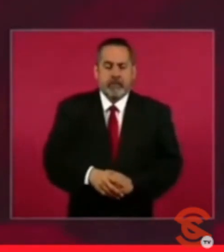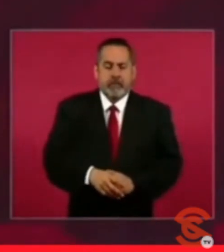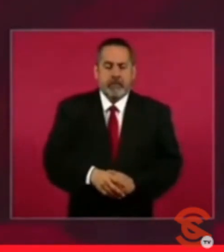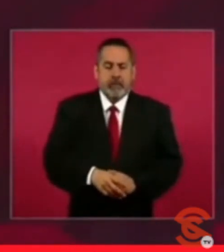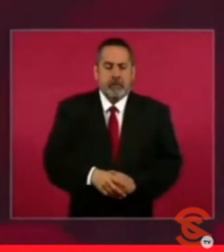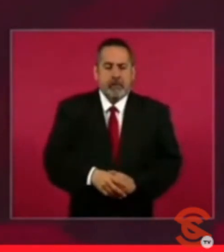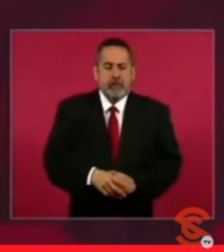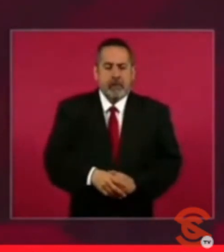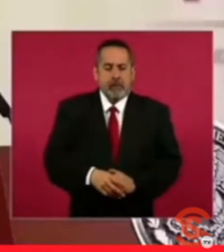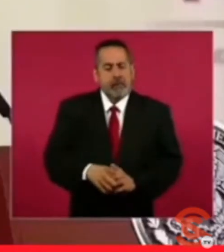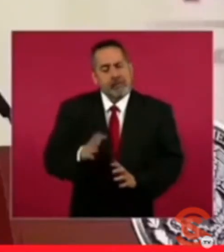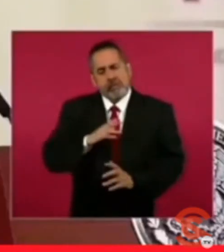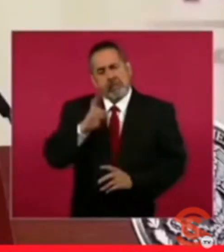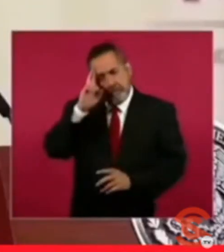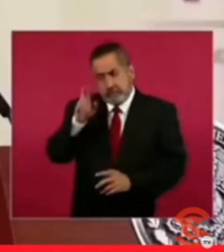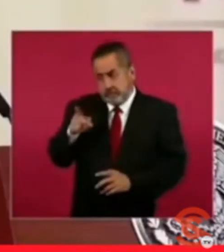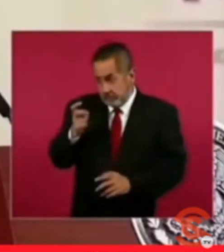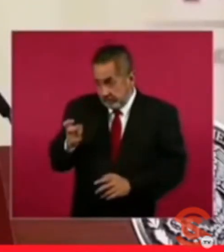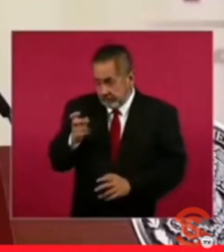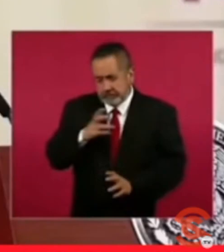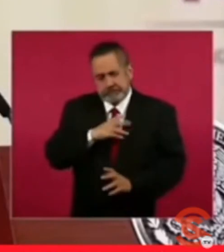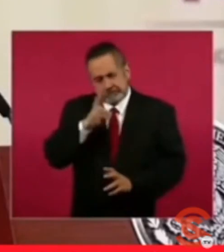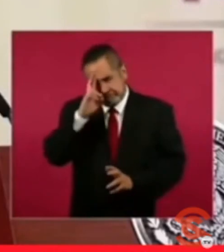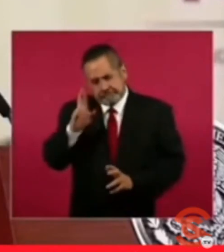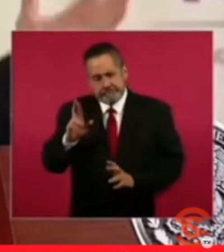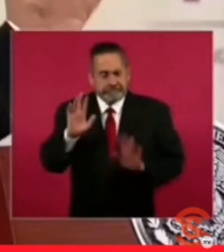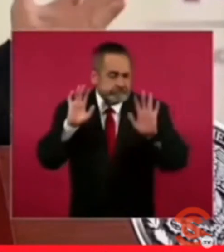Y hay que respetar también ese criterio.